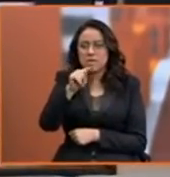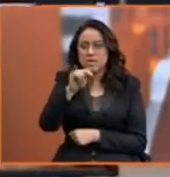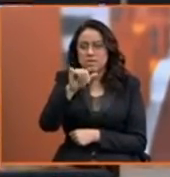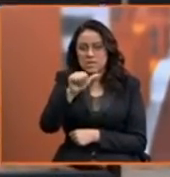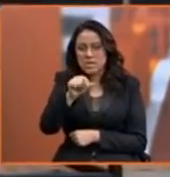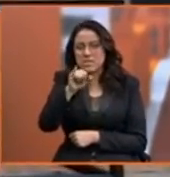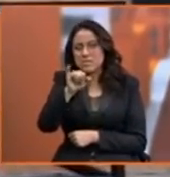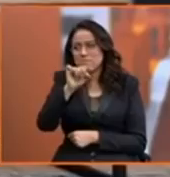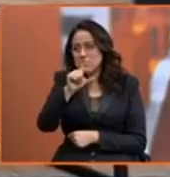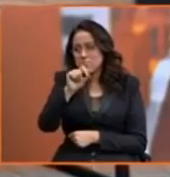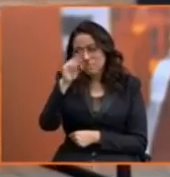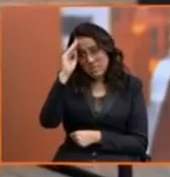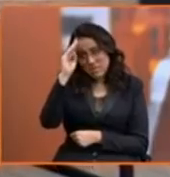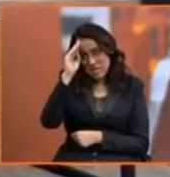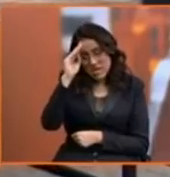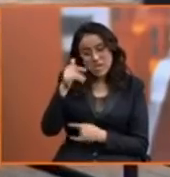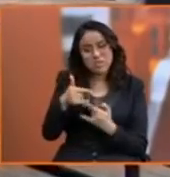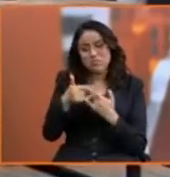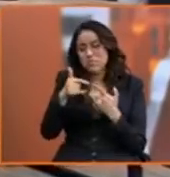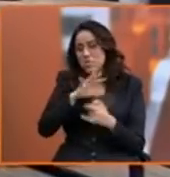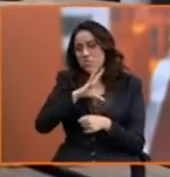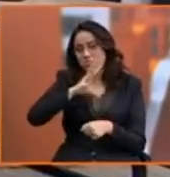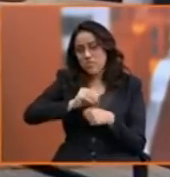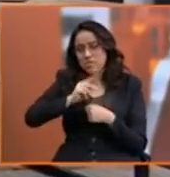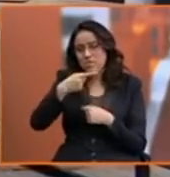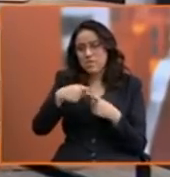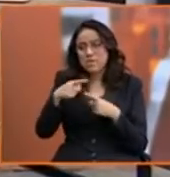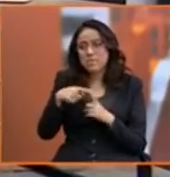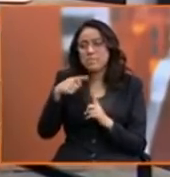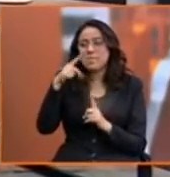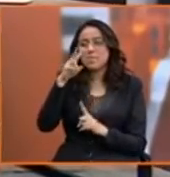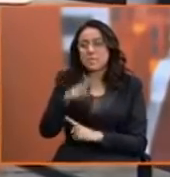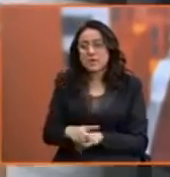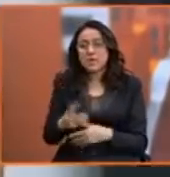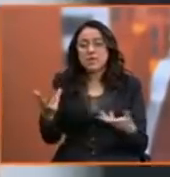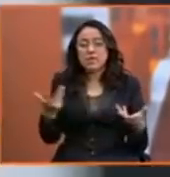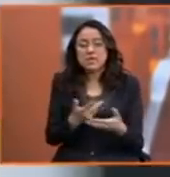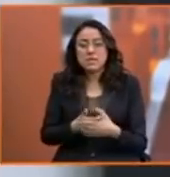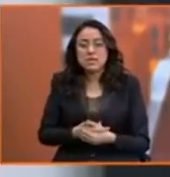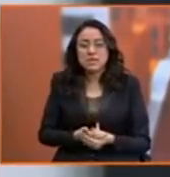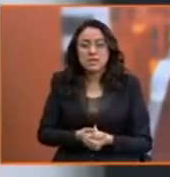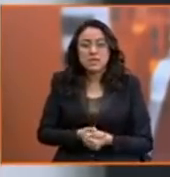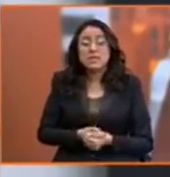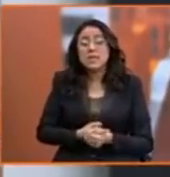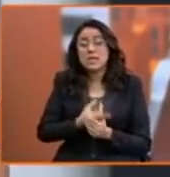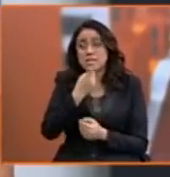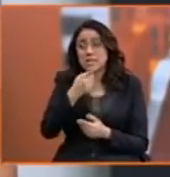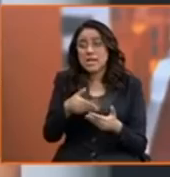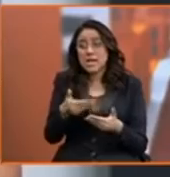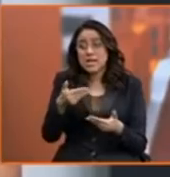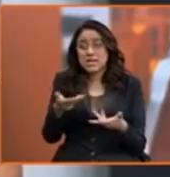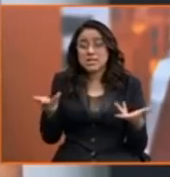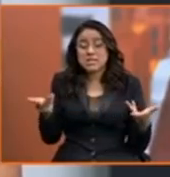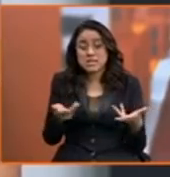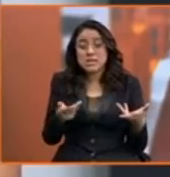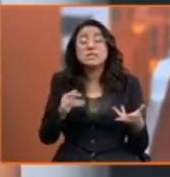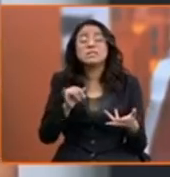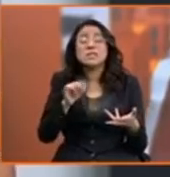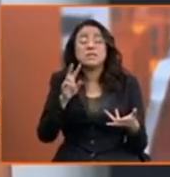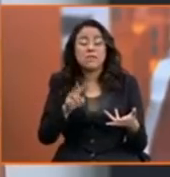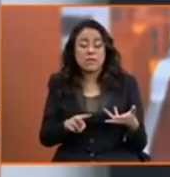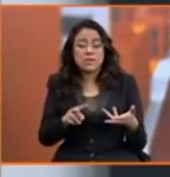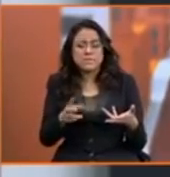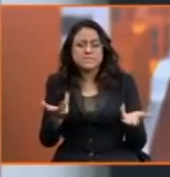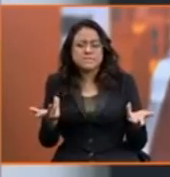personaje histórico y de toda la polémica y de lo que se ha dicho, uh-huh, María Fernanda, específicamente mencionábamos antes de entrar al aire, uh-huh, que sí